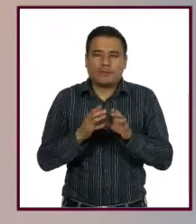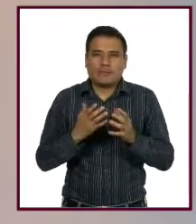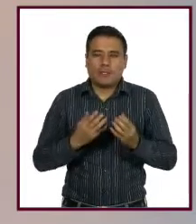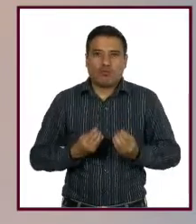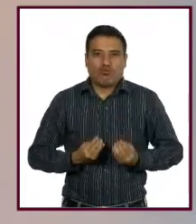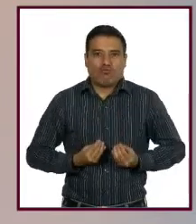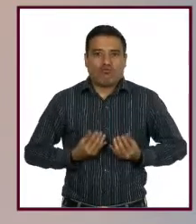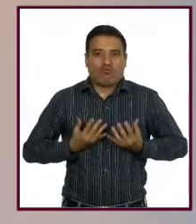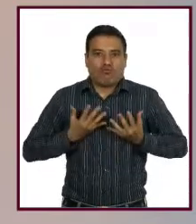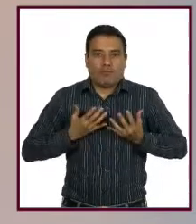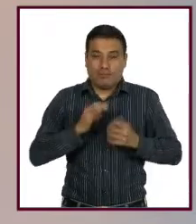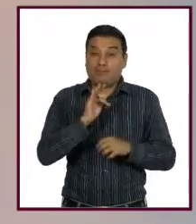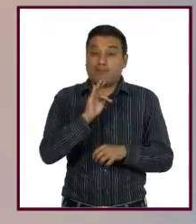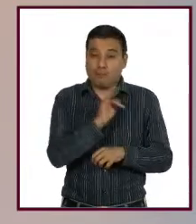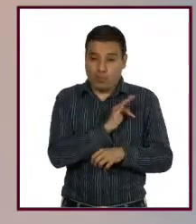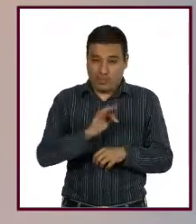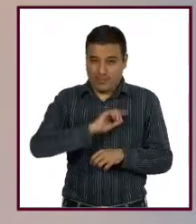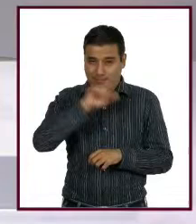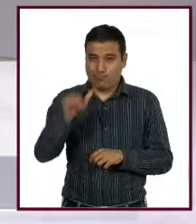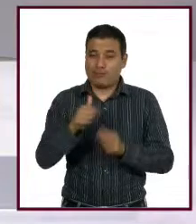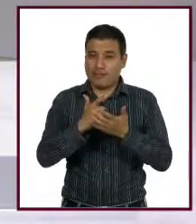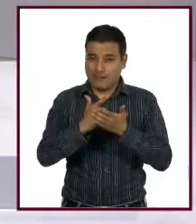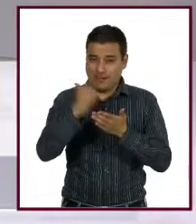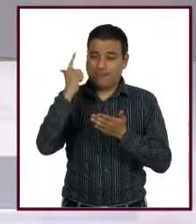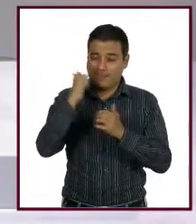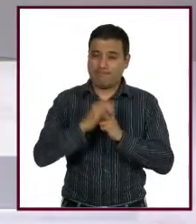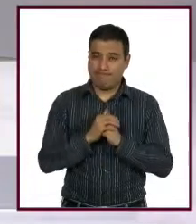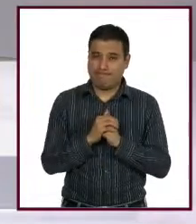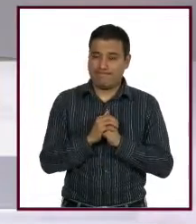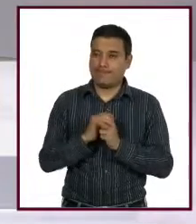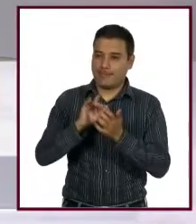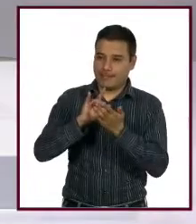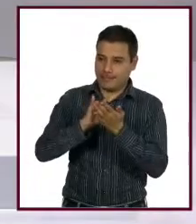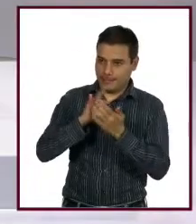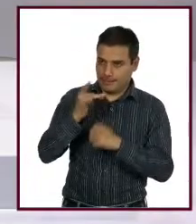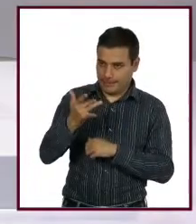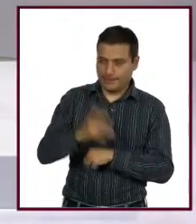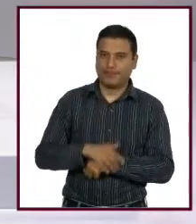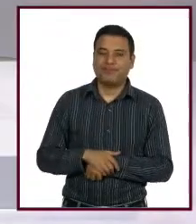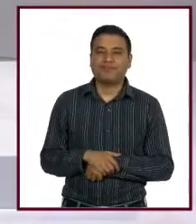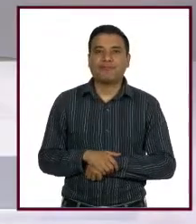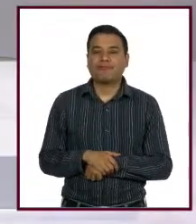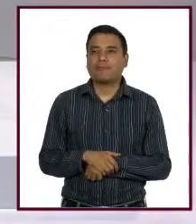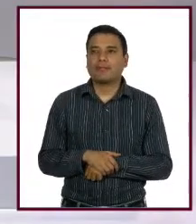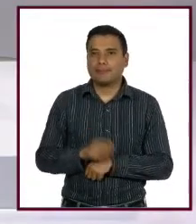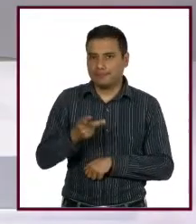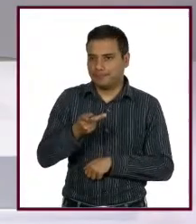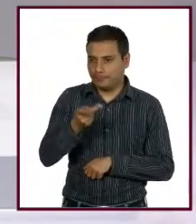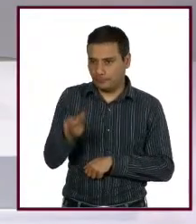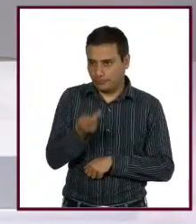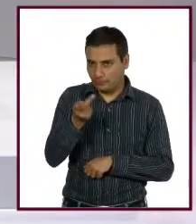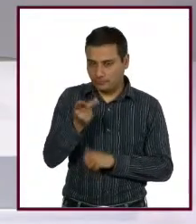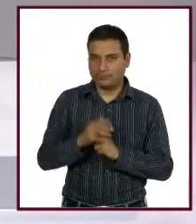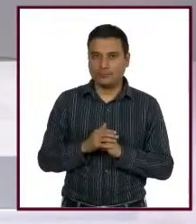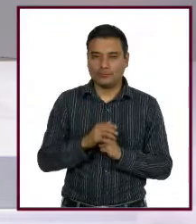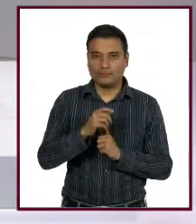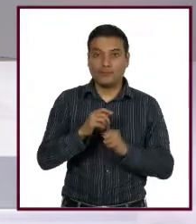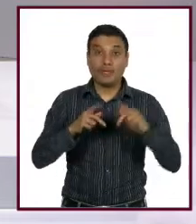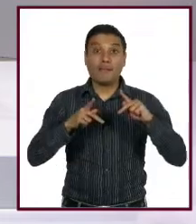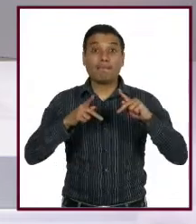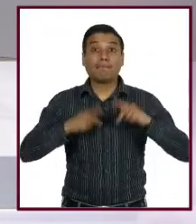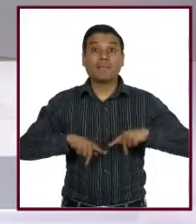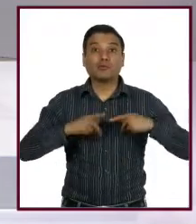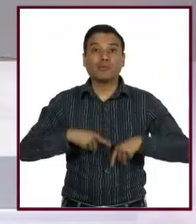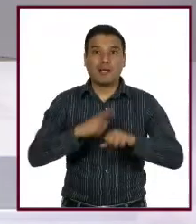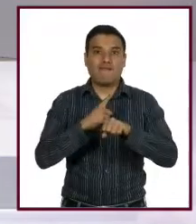probabilidad de poder complicarse en algún momento. Gracias, doctor. Olinesa, ¿qué daño producen los inhalables en los